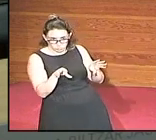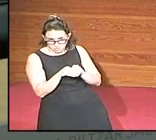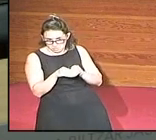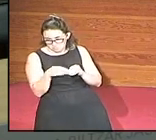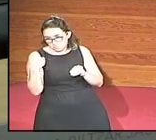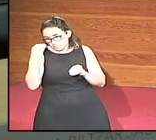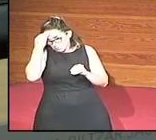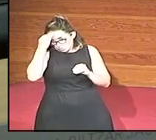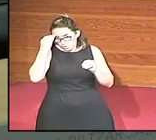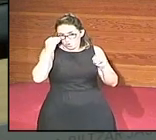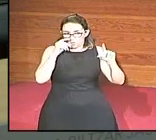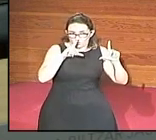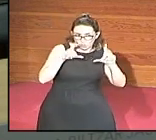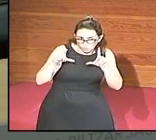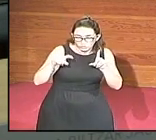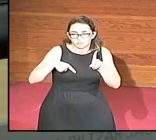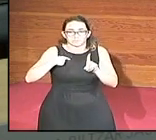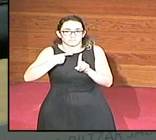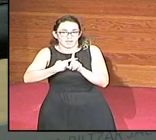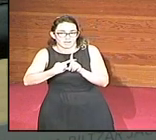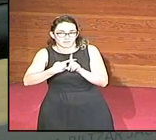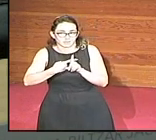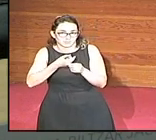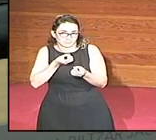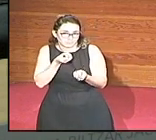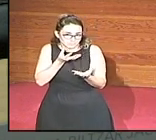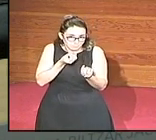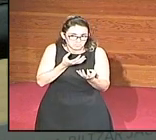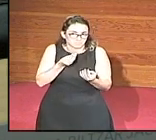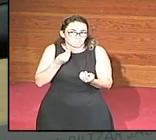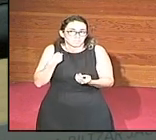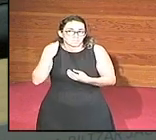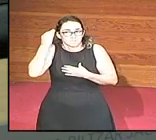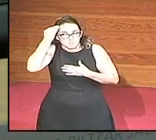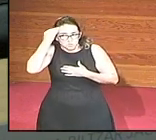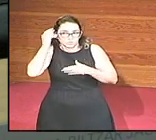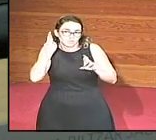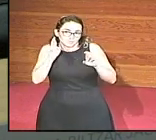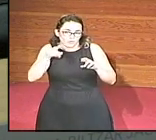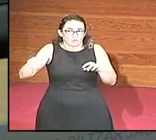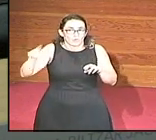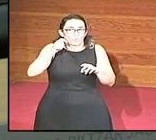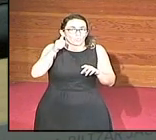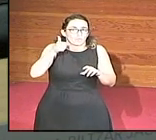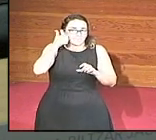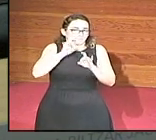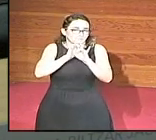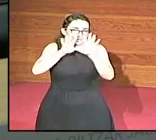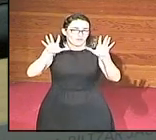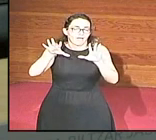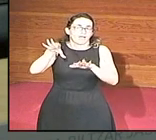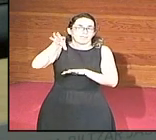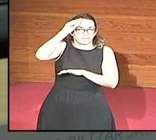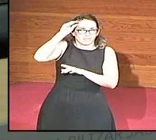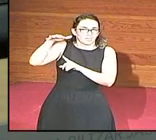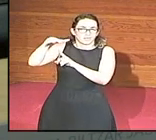pillado, espero, deseo que hayáis entendido un poquito más qué está pasando